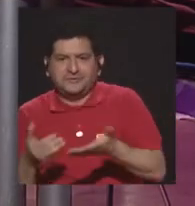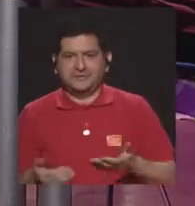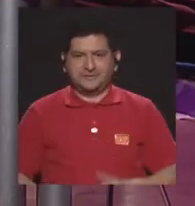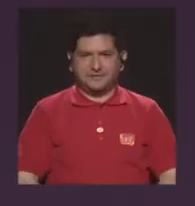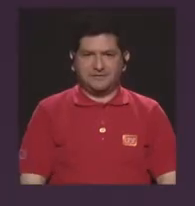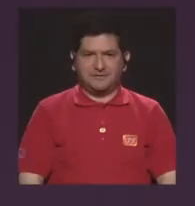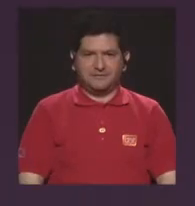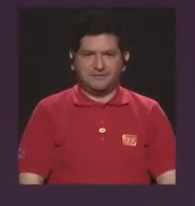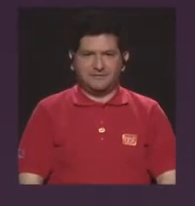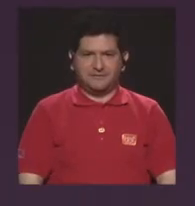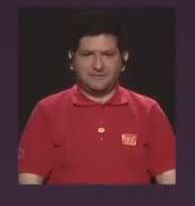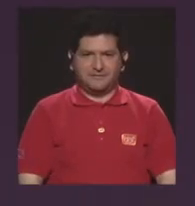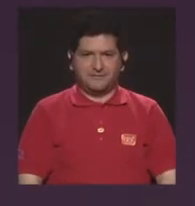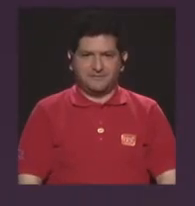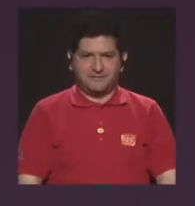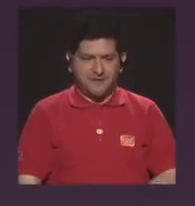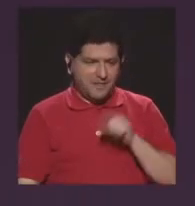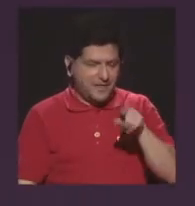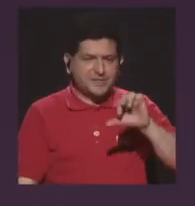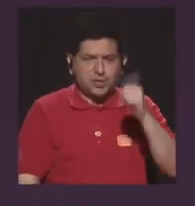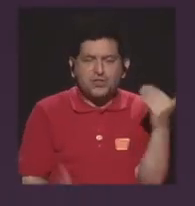Entonces,